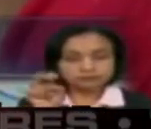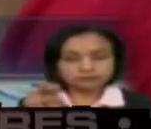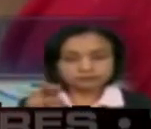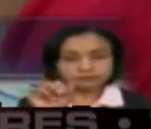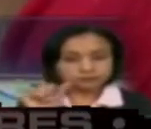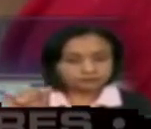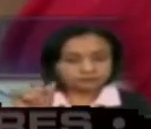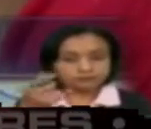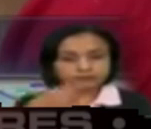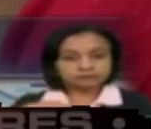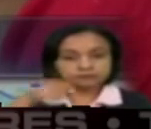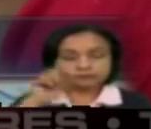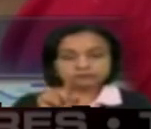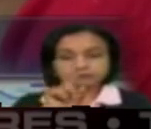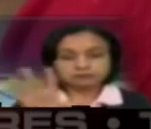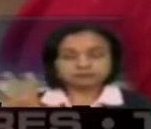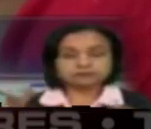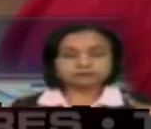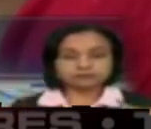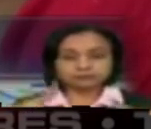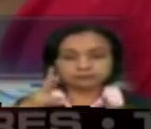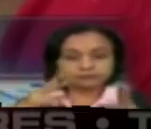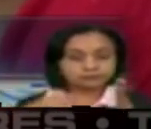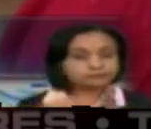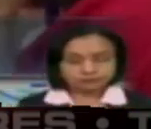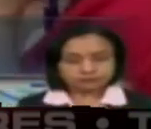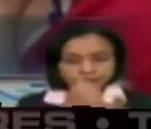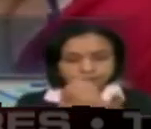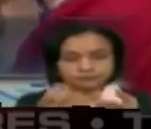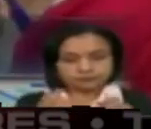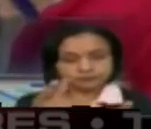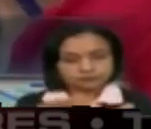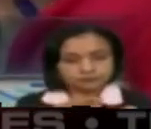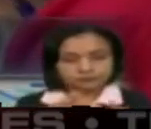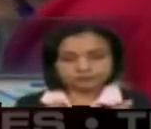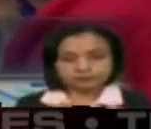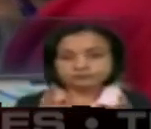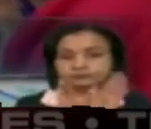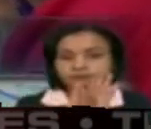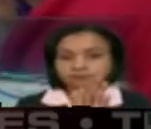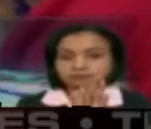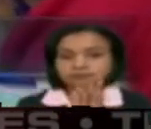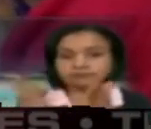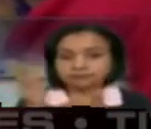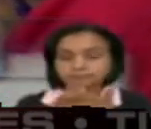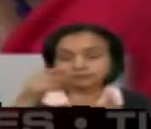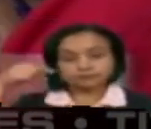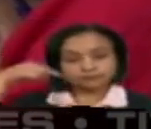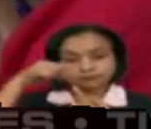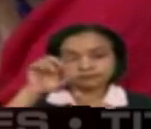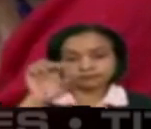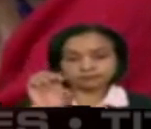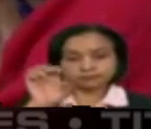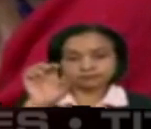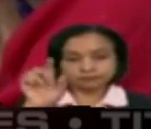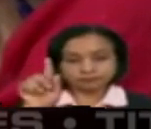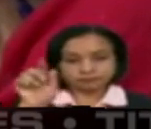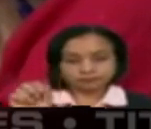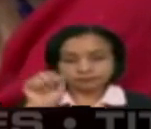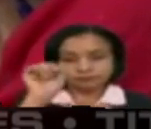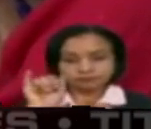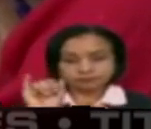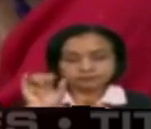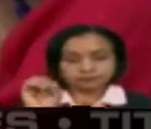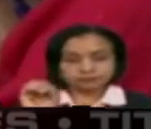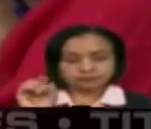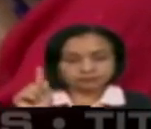de dólares que fue aprobada entre el gobierno y el Banco Mundial. Estos se han destinado a familias afectadas por huracanes del